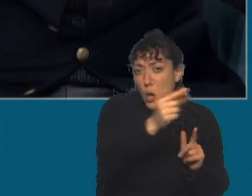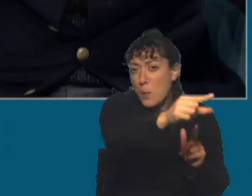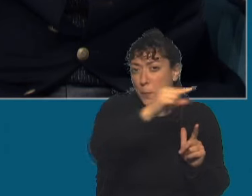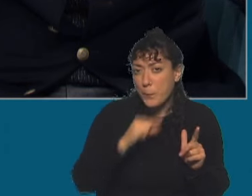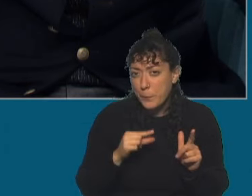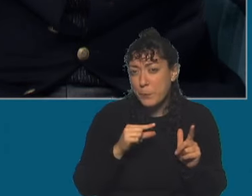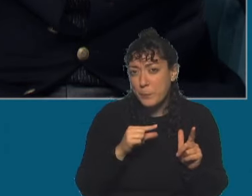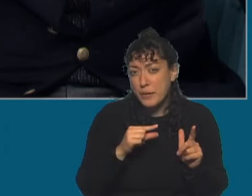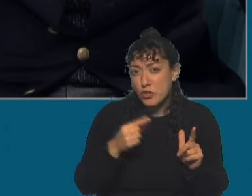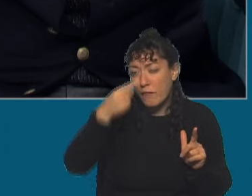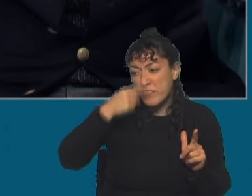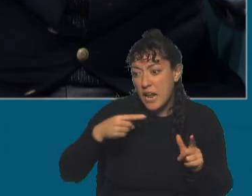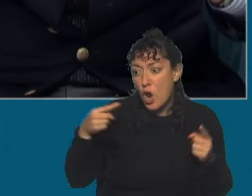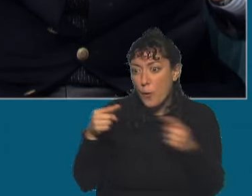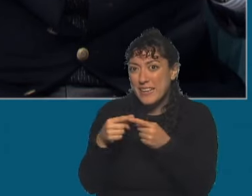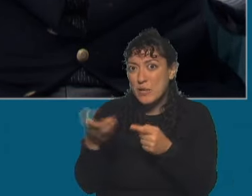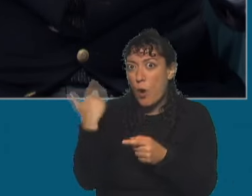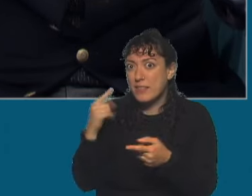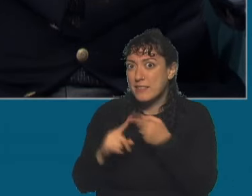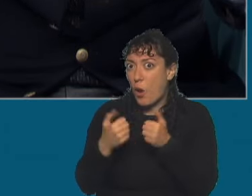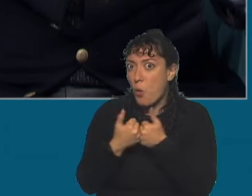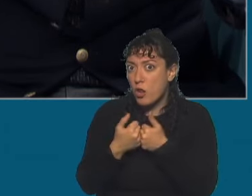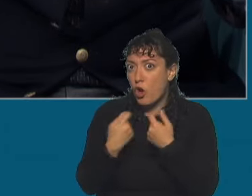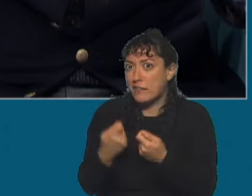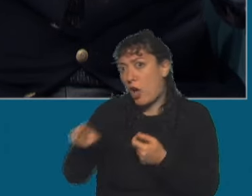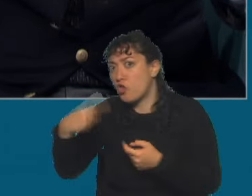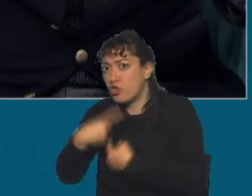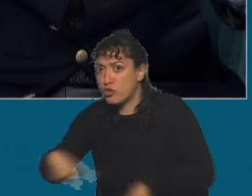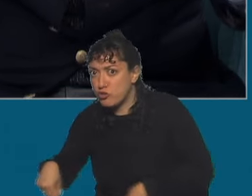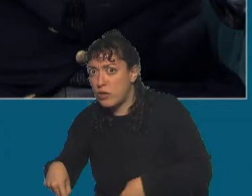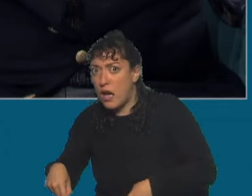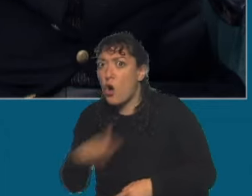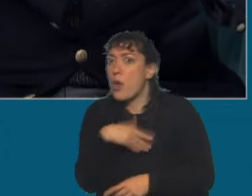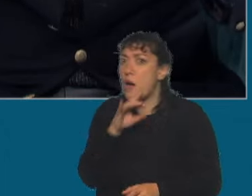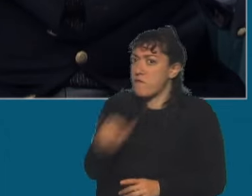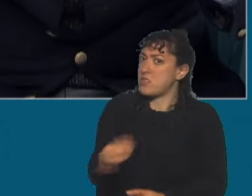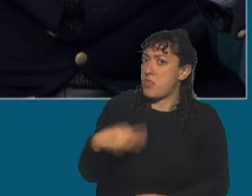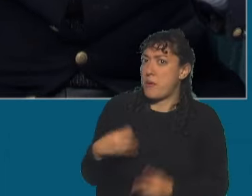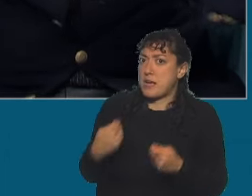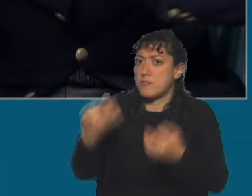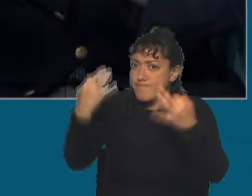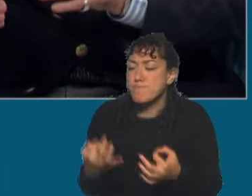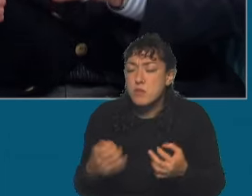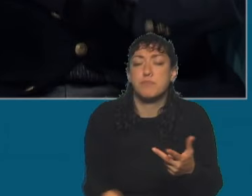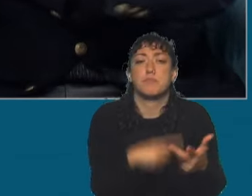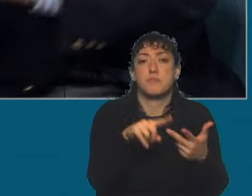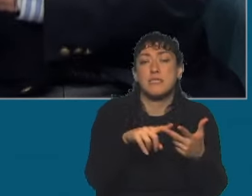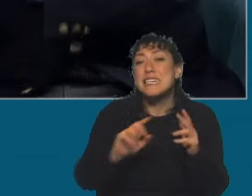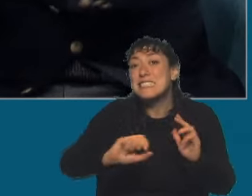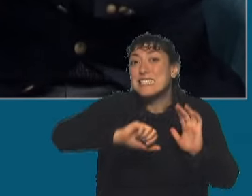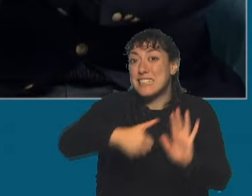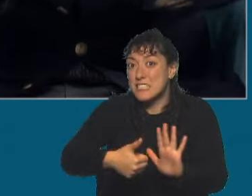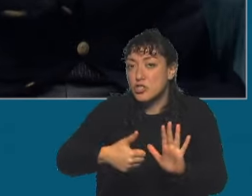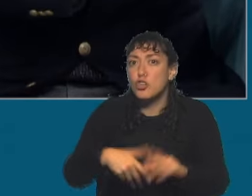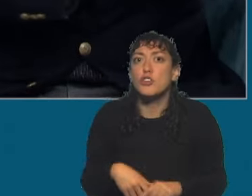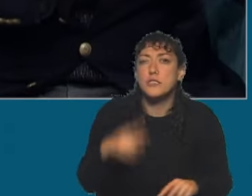está destinado al objetivo pactado en el Banbray, es decir, tiene que advertirle al gobierno. Y el sexto, que cuando se da cuenta que la plata